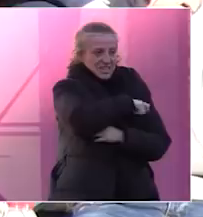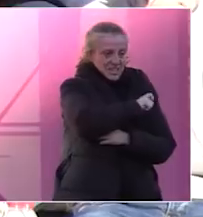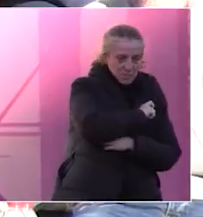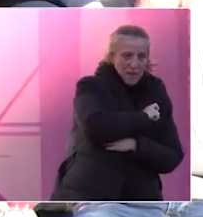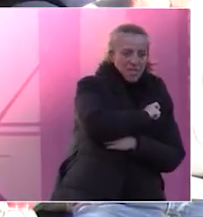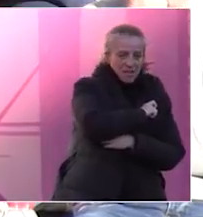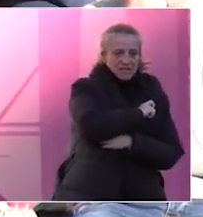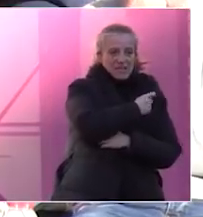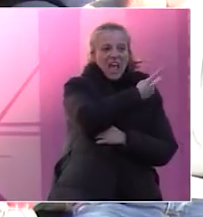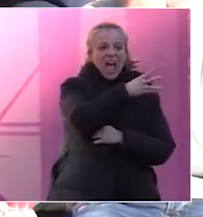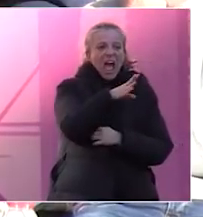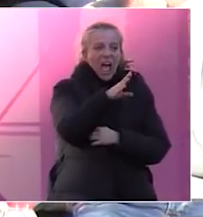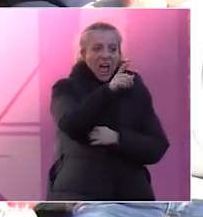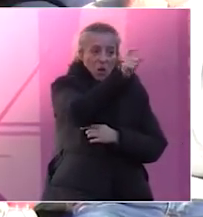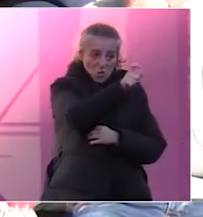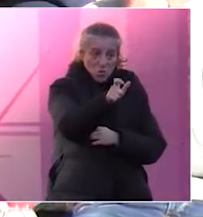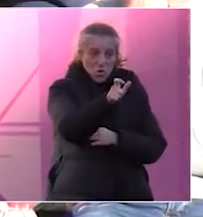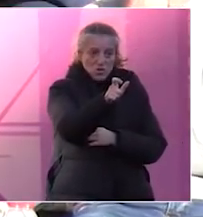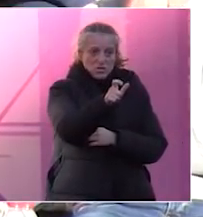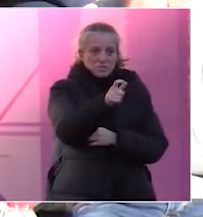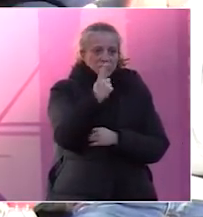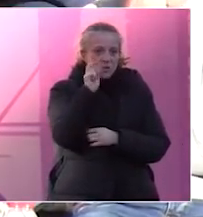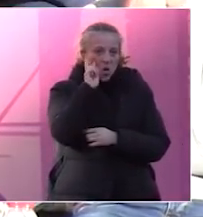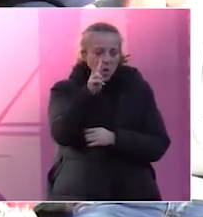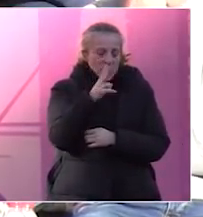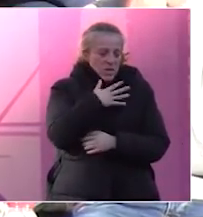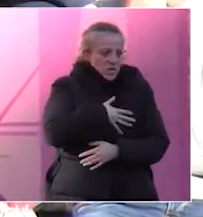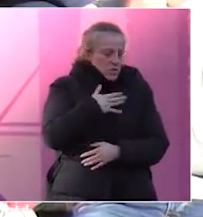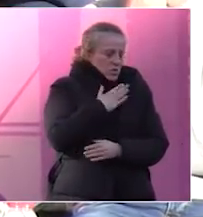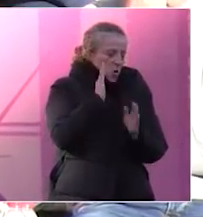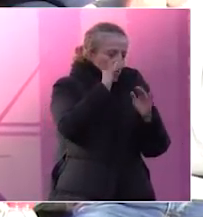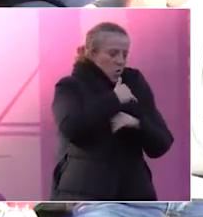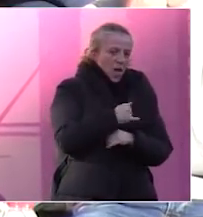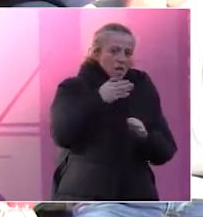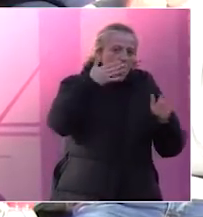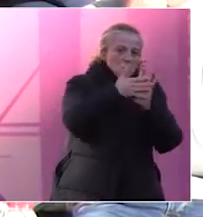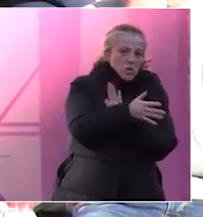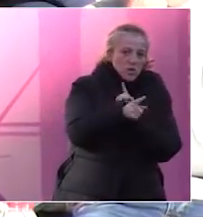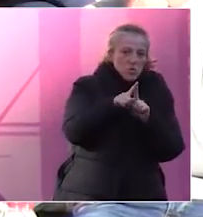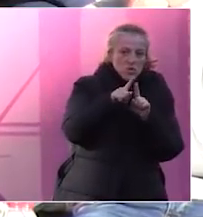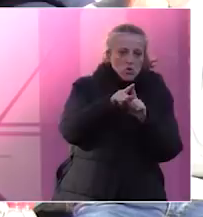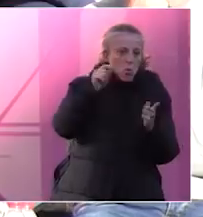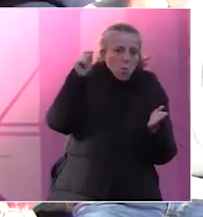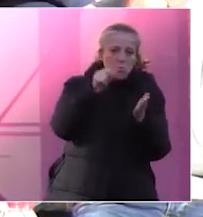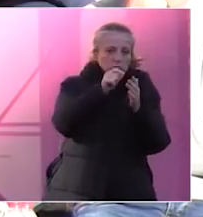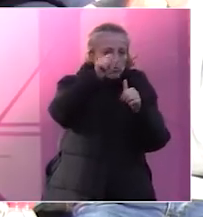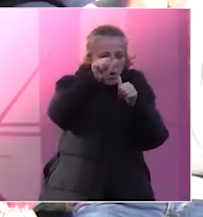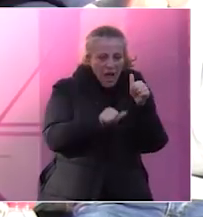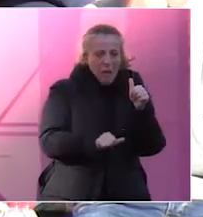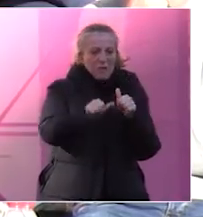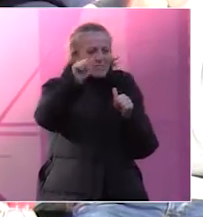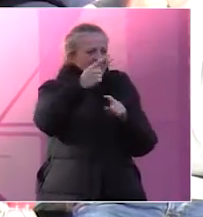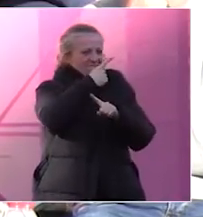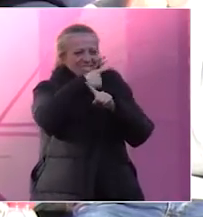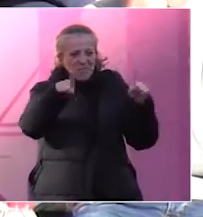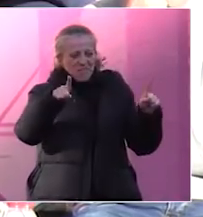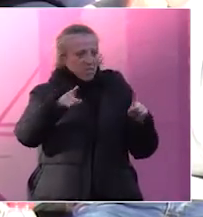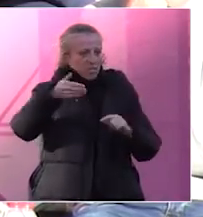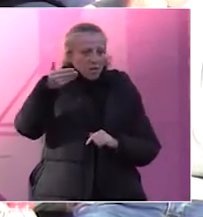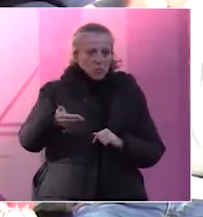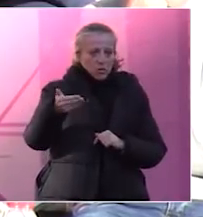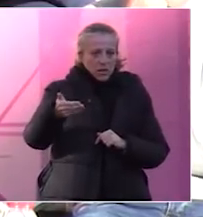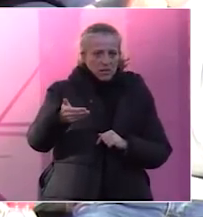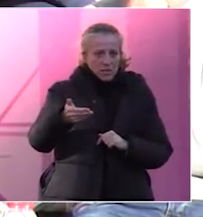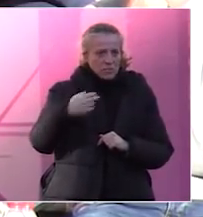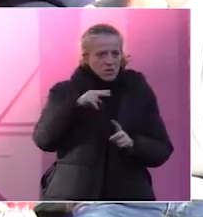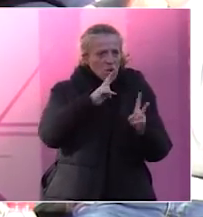resulta enormemente incómodo. ¿Por qué? Porque eso marca una diferencia fundamental. Claro que hay una diferencia fundamental en